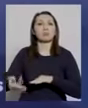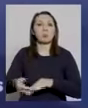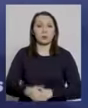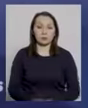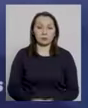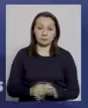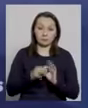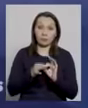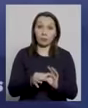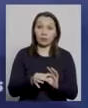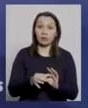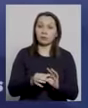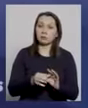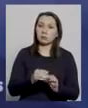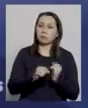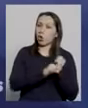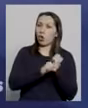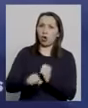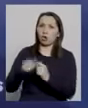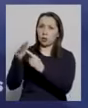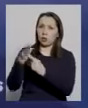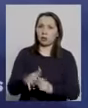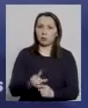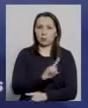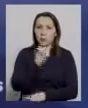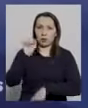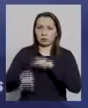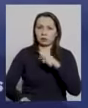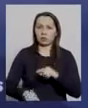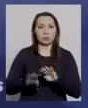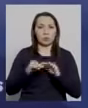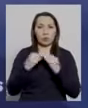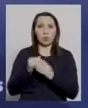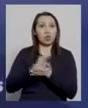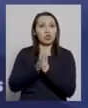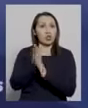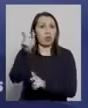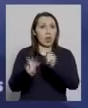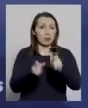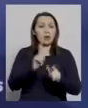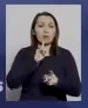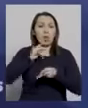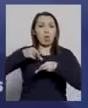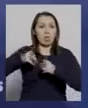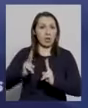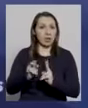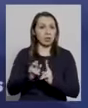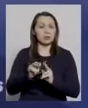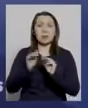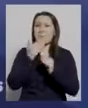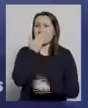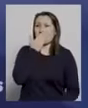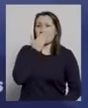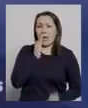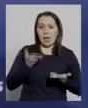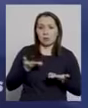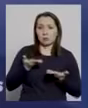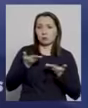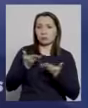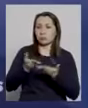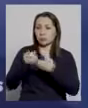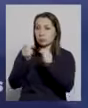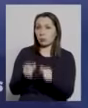Muchas gracias. Estamos en contra de la discriminación, absolutamente. Todos los pacientes tienen derecho a recibir la mejor